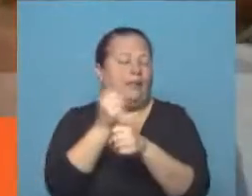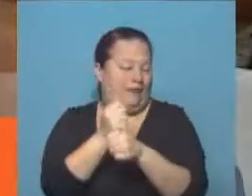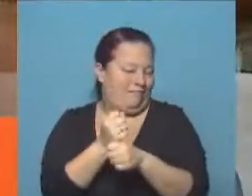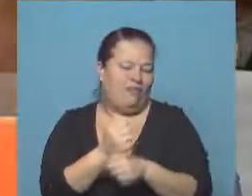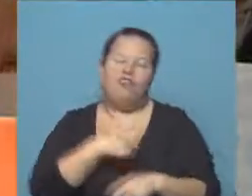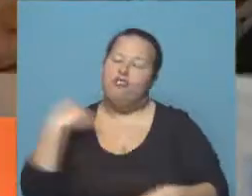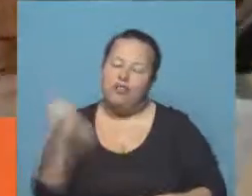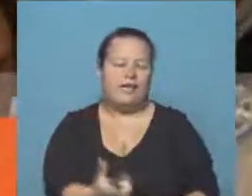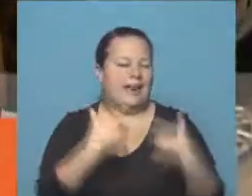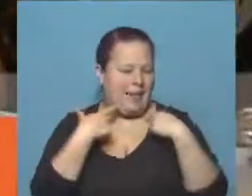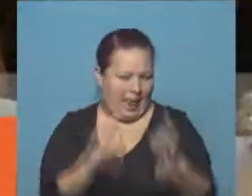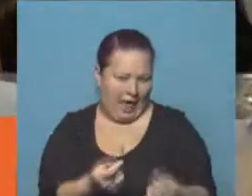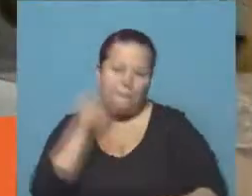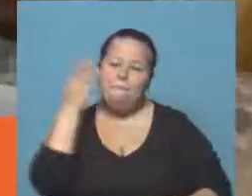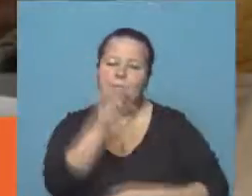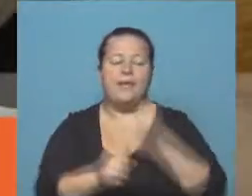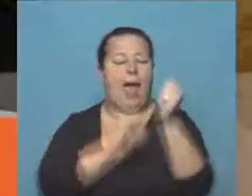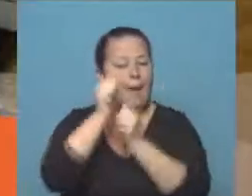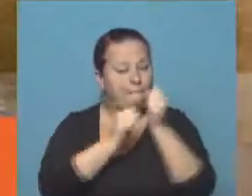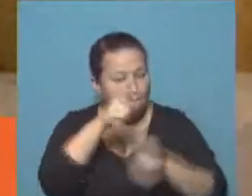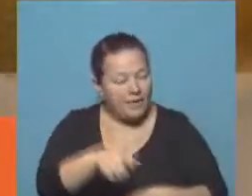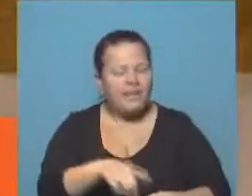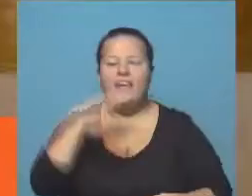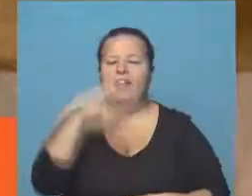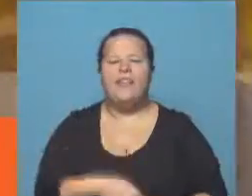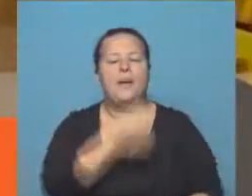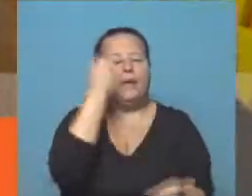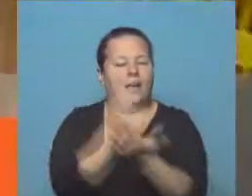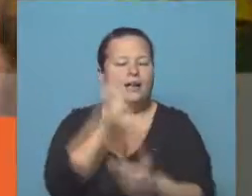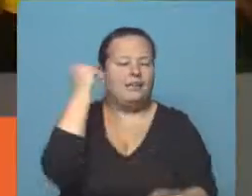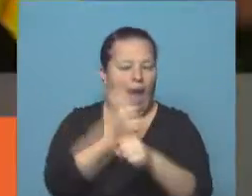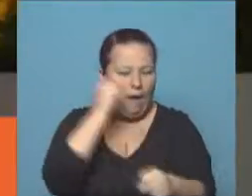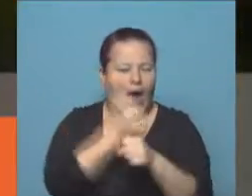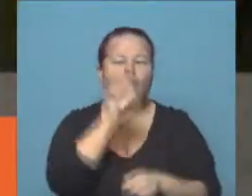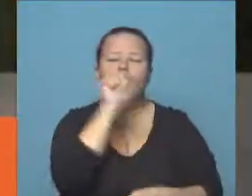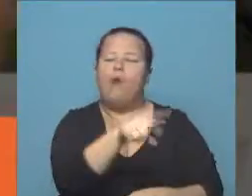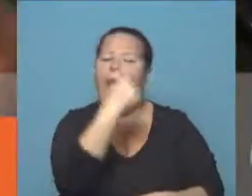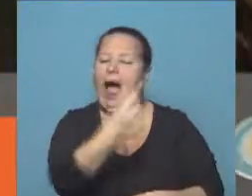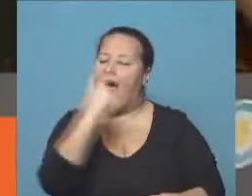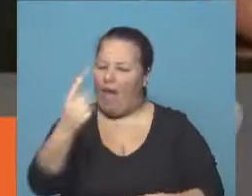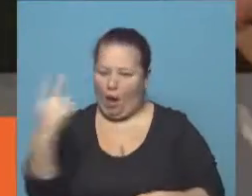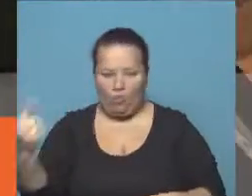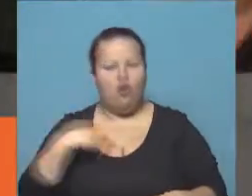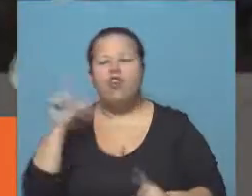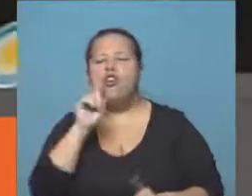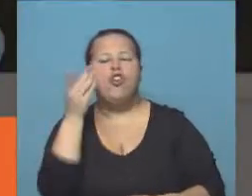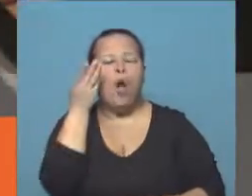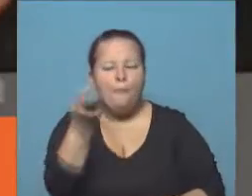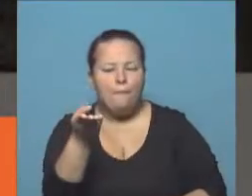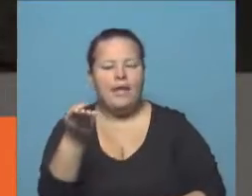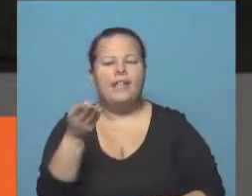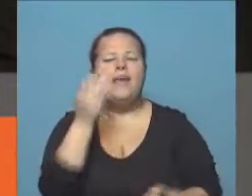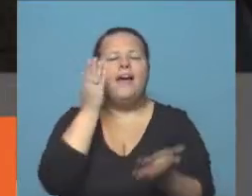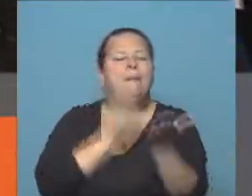Nosotros exigimos a las empresas tercerizadas que le den el puesto de trabajo a cada compañero. No estamos exigiendo